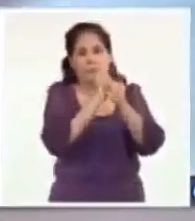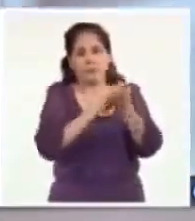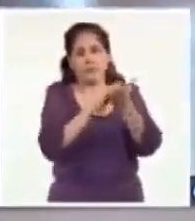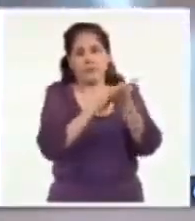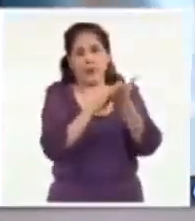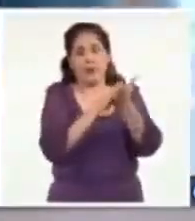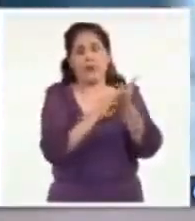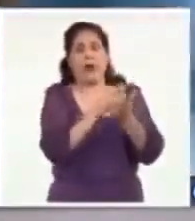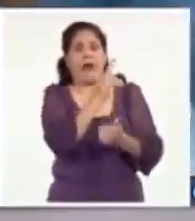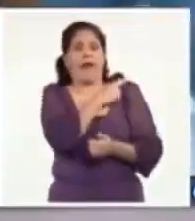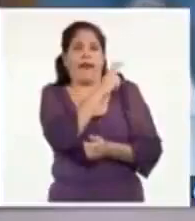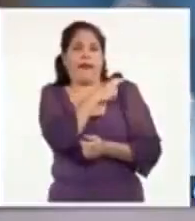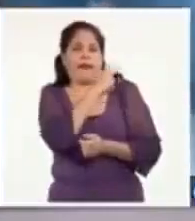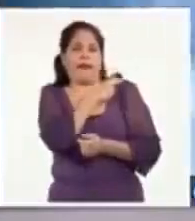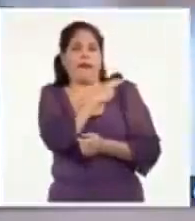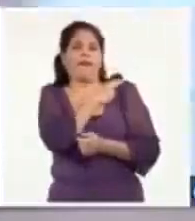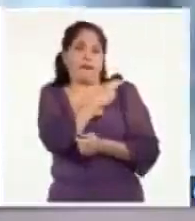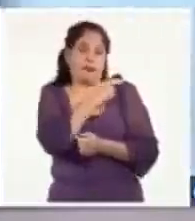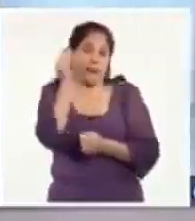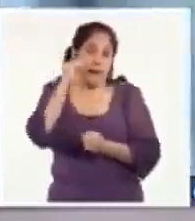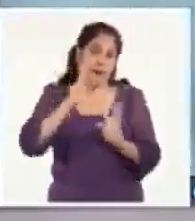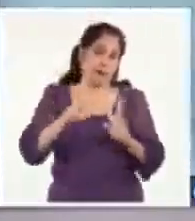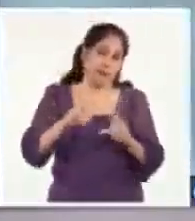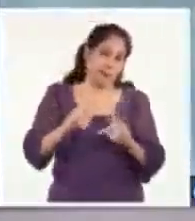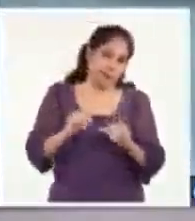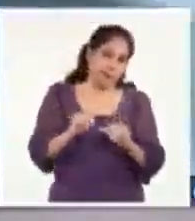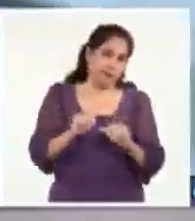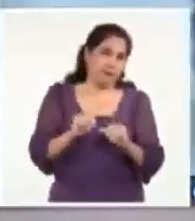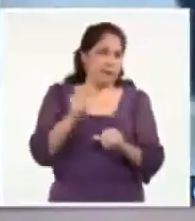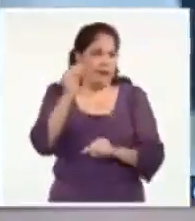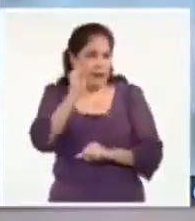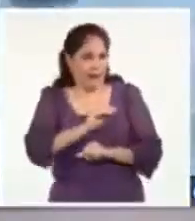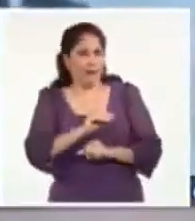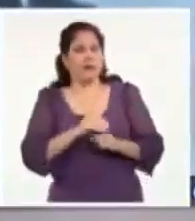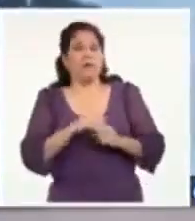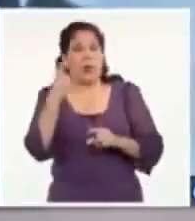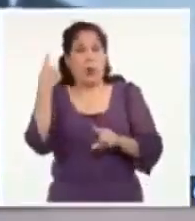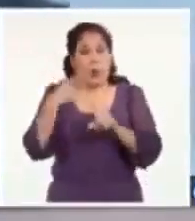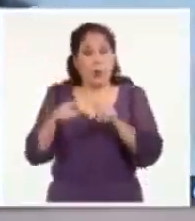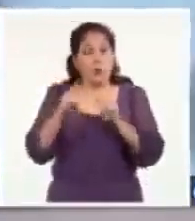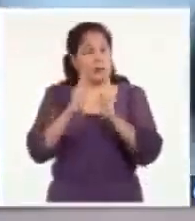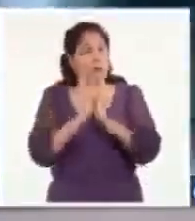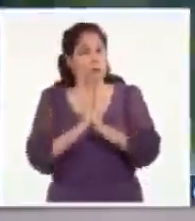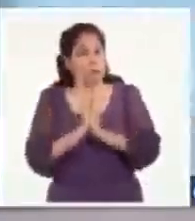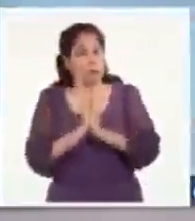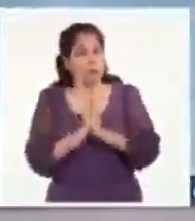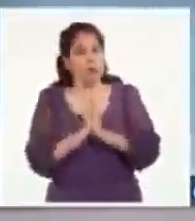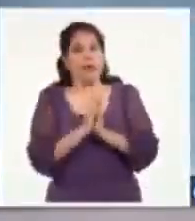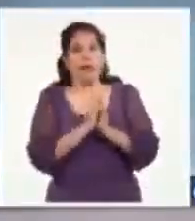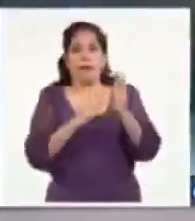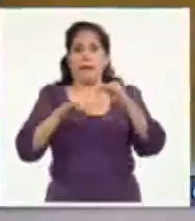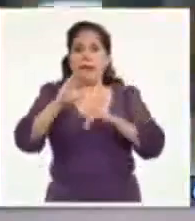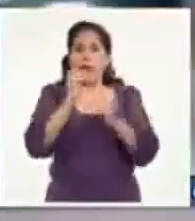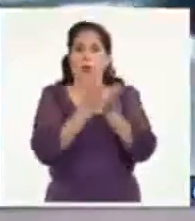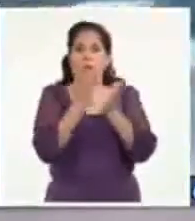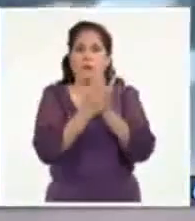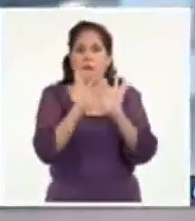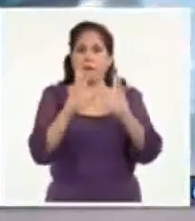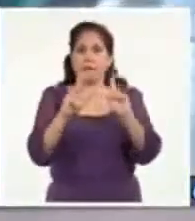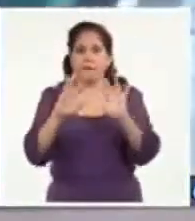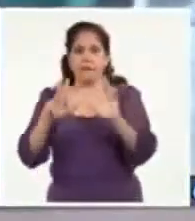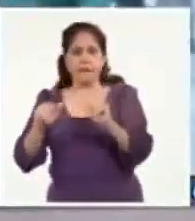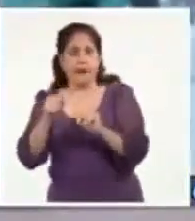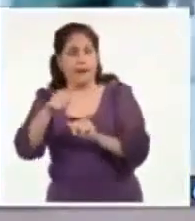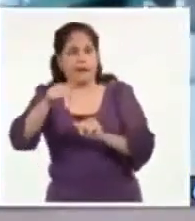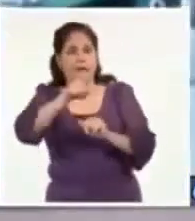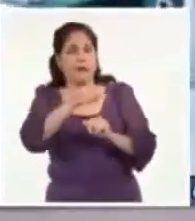senadores y diputados con fines no muy claros la trama oscura de evangélicos metiendo las manos en dineros del Ministerio de Educación por